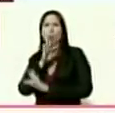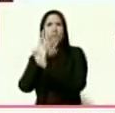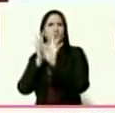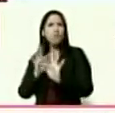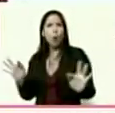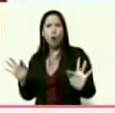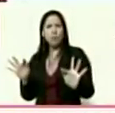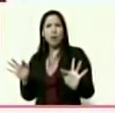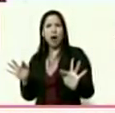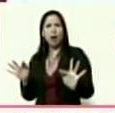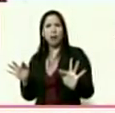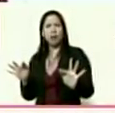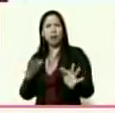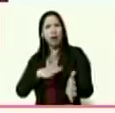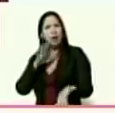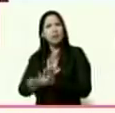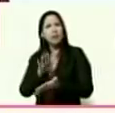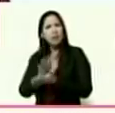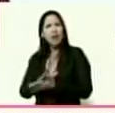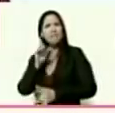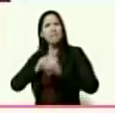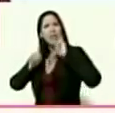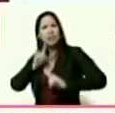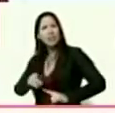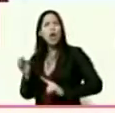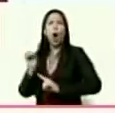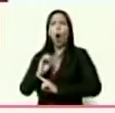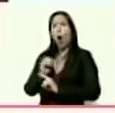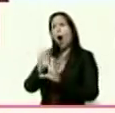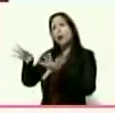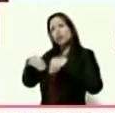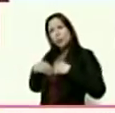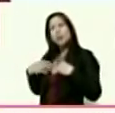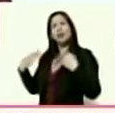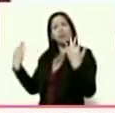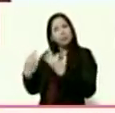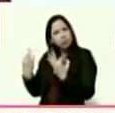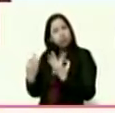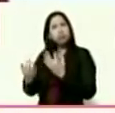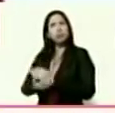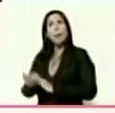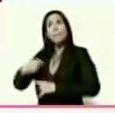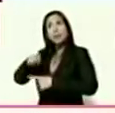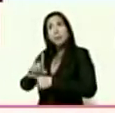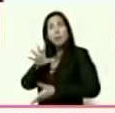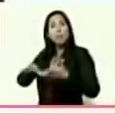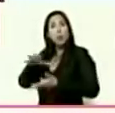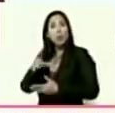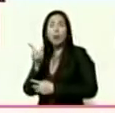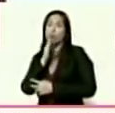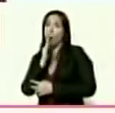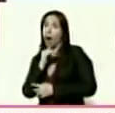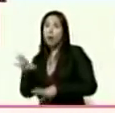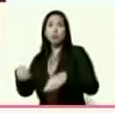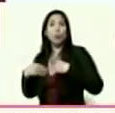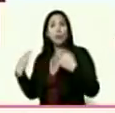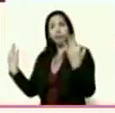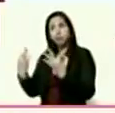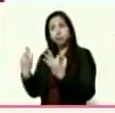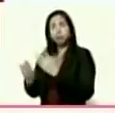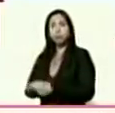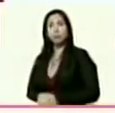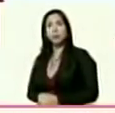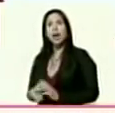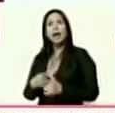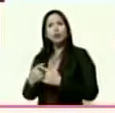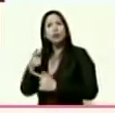de mentir, o de asumir la realidad, porque el principal problema de ellos es que no asumen la realidad. Y hay